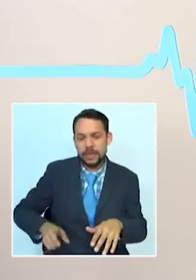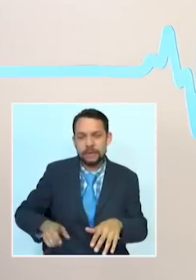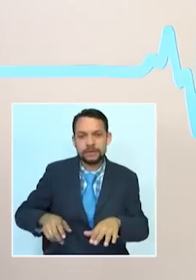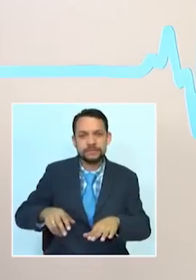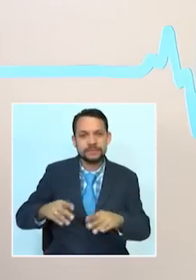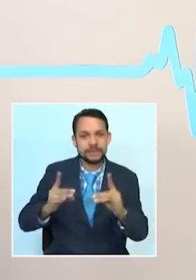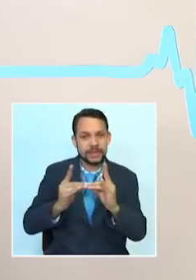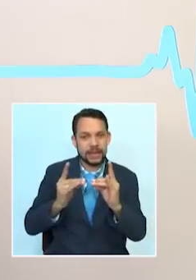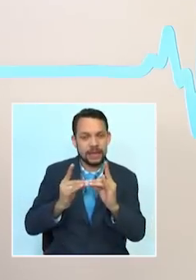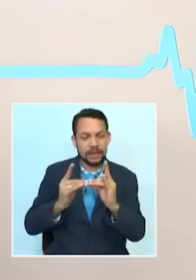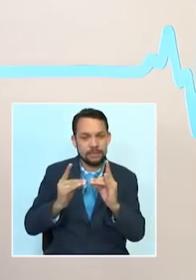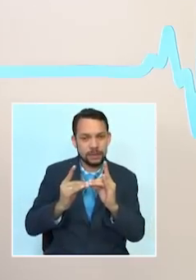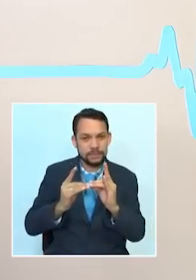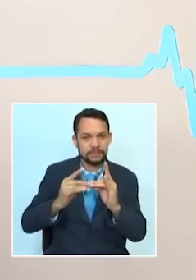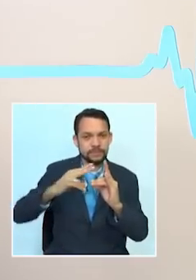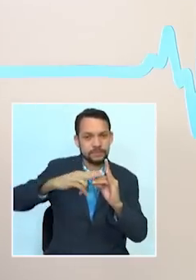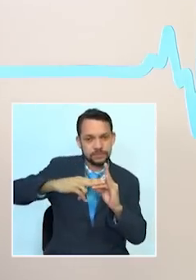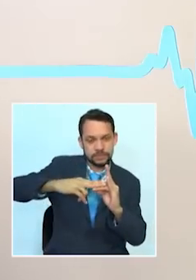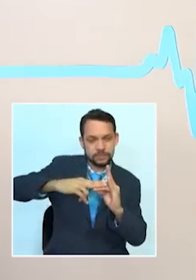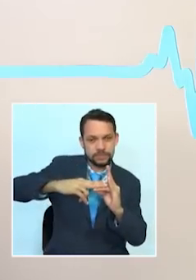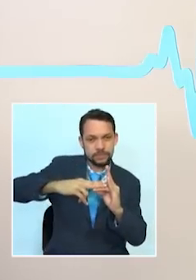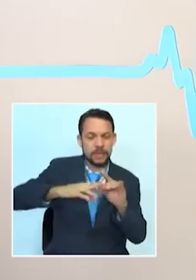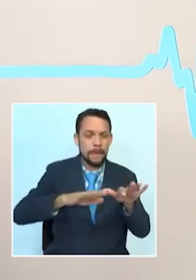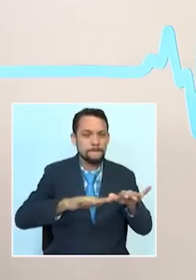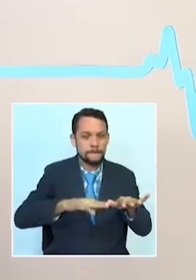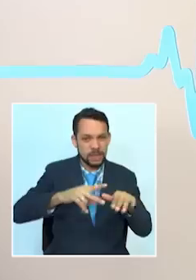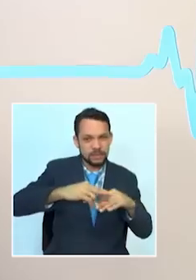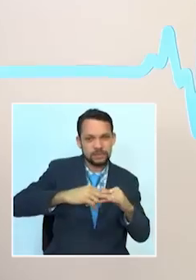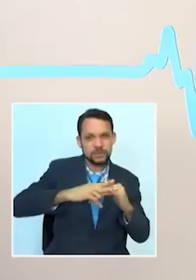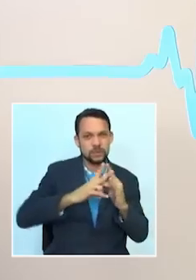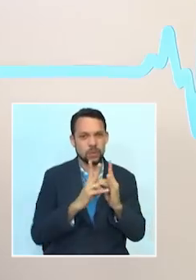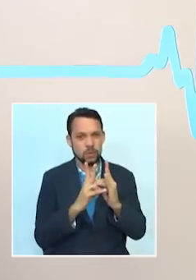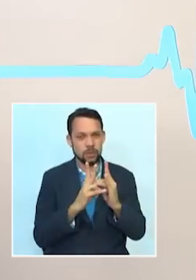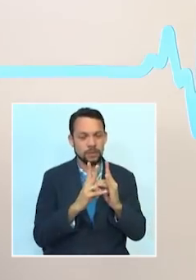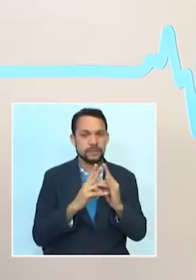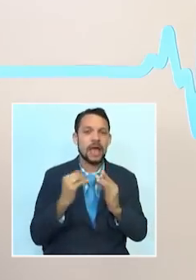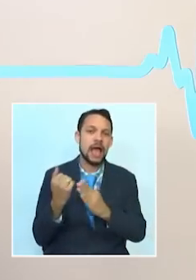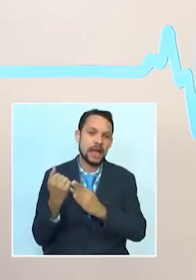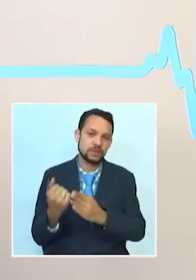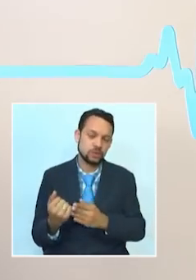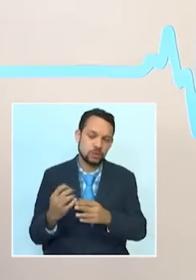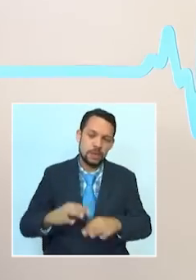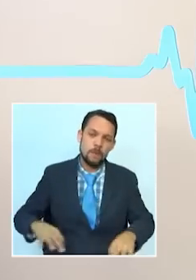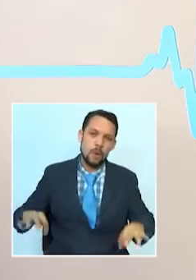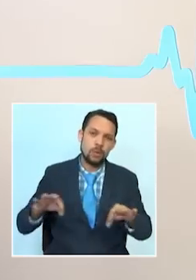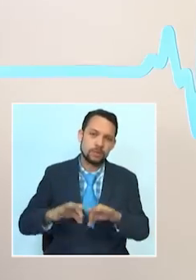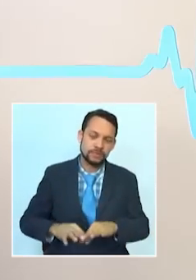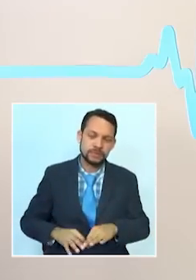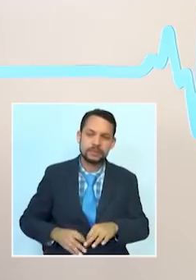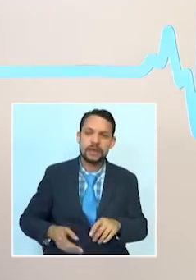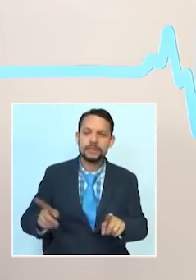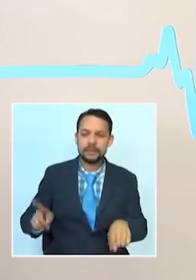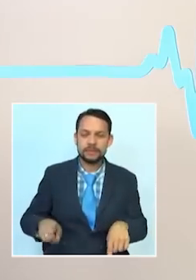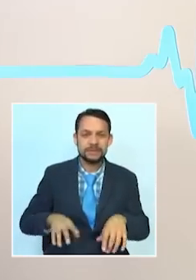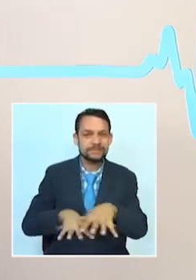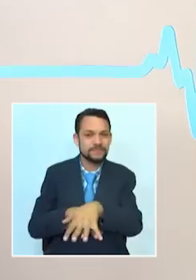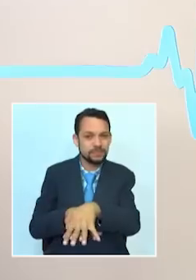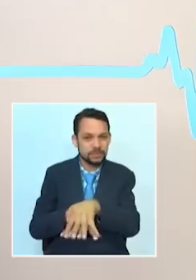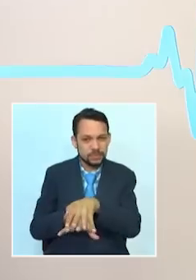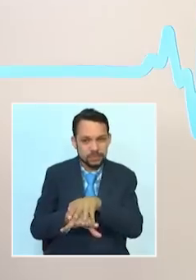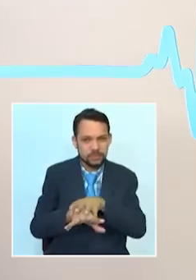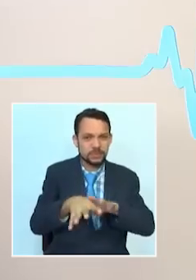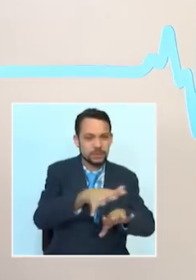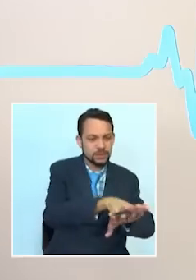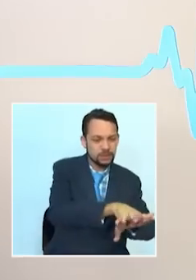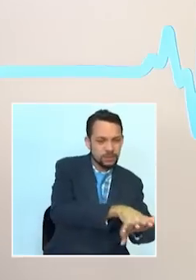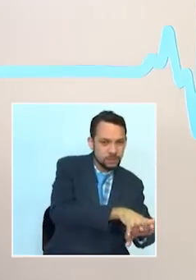si hay venitas o de pronto no tiene venitas pero ya está empezando a tener morados empezar a utilizar la media de descanso eh